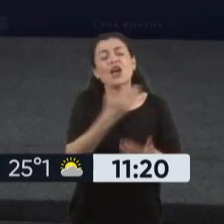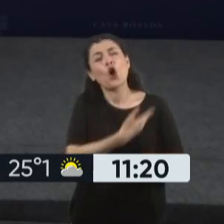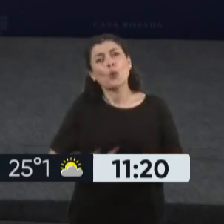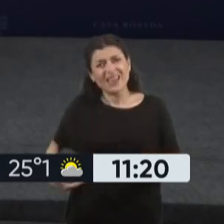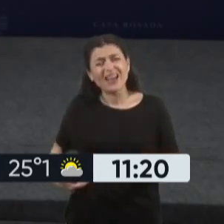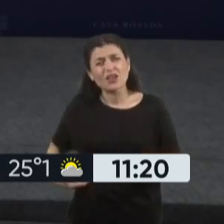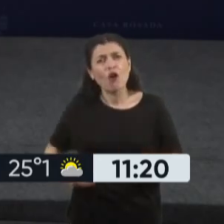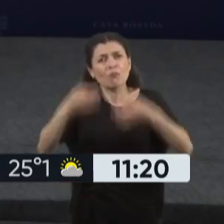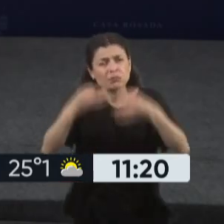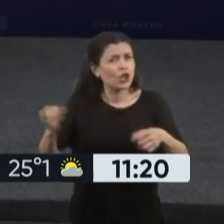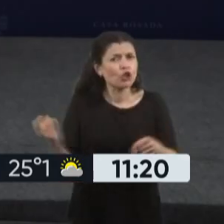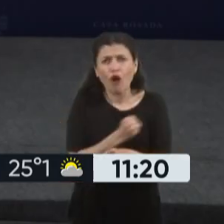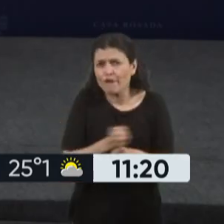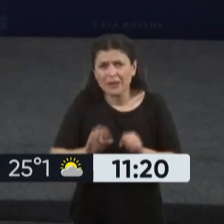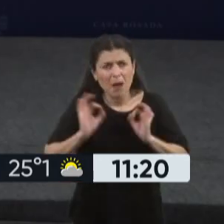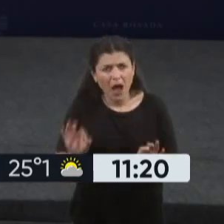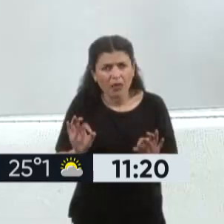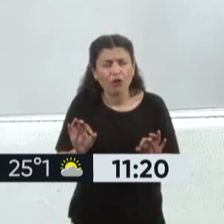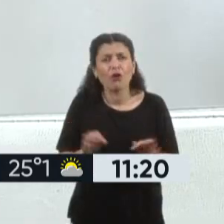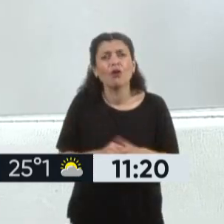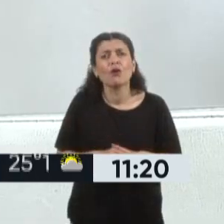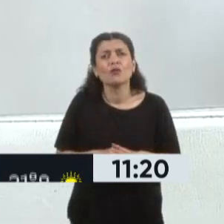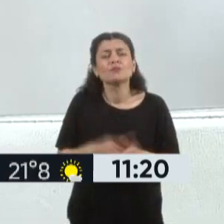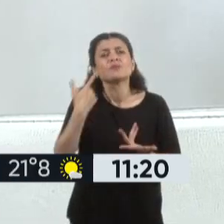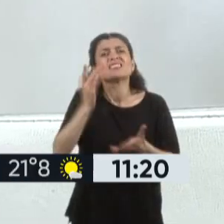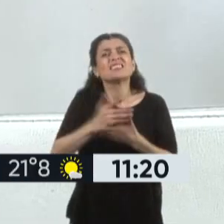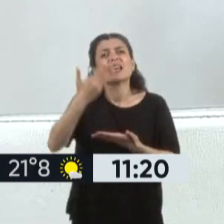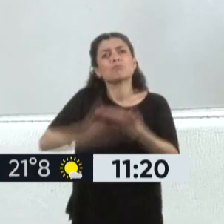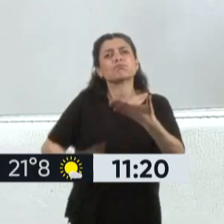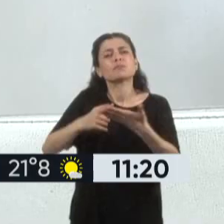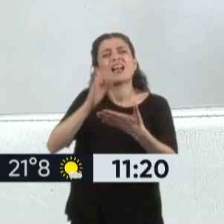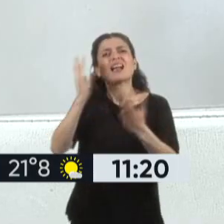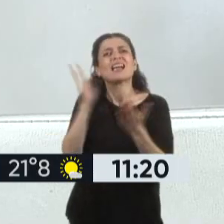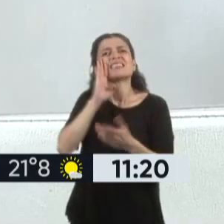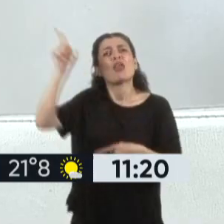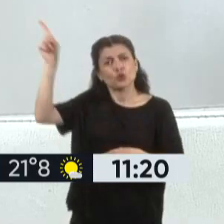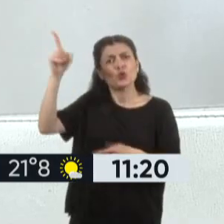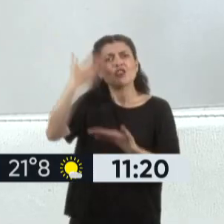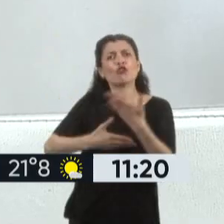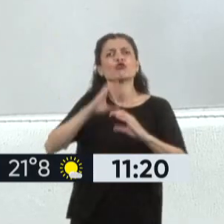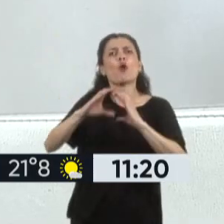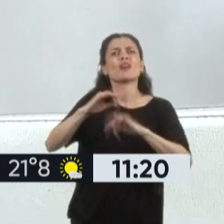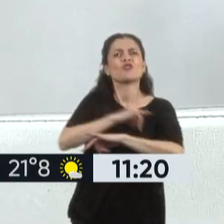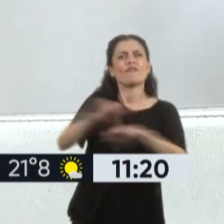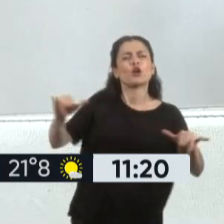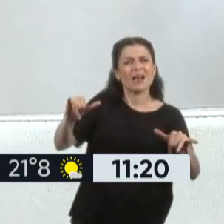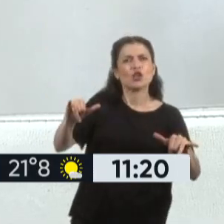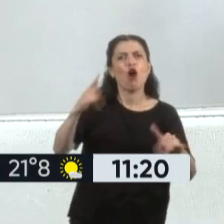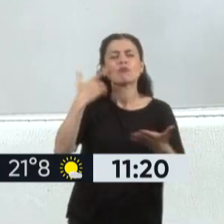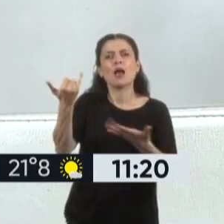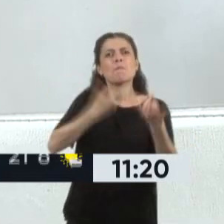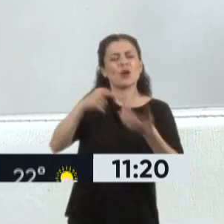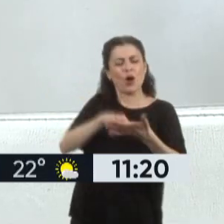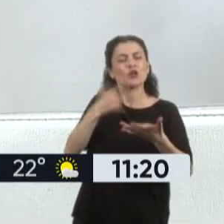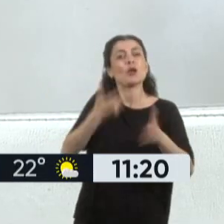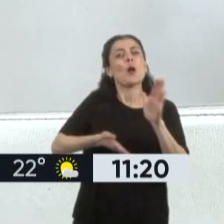recibió formalmente el envío o el comunicado del Departamento de Estado sobre un supuesto plan de intentar desestabilizar